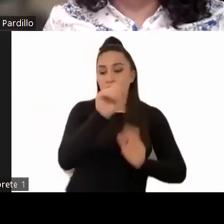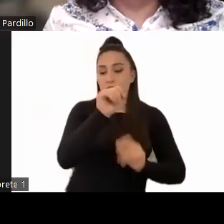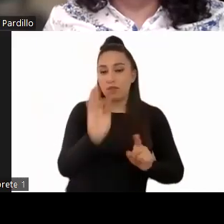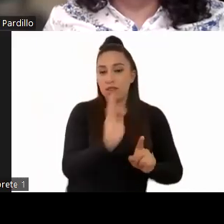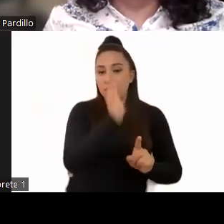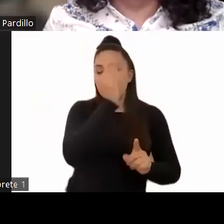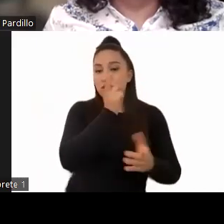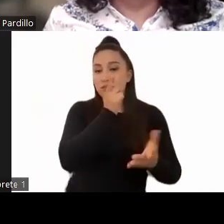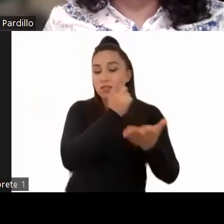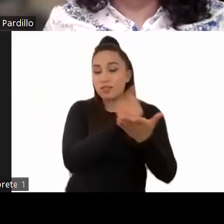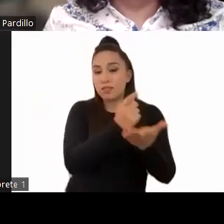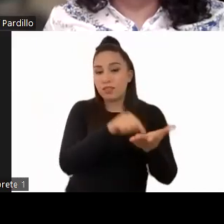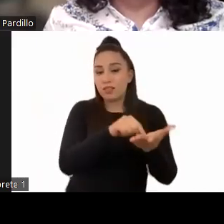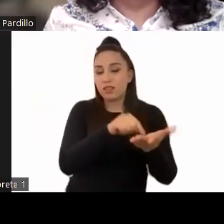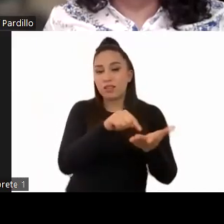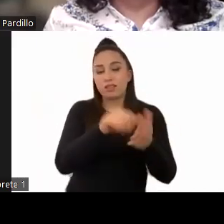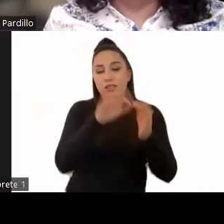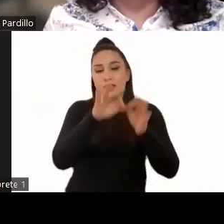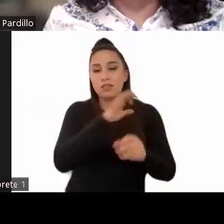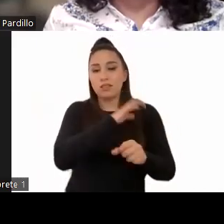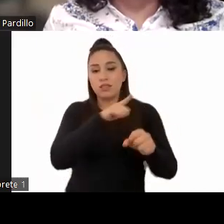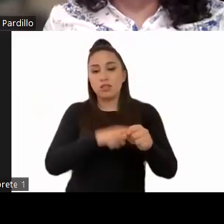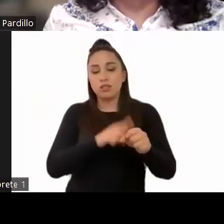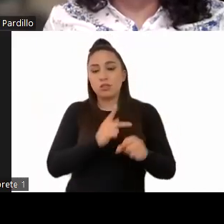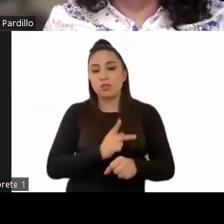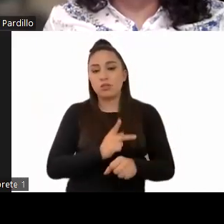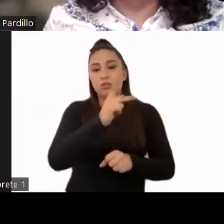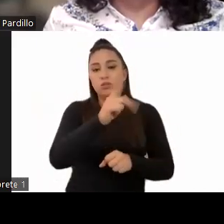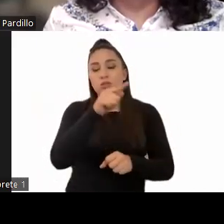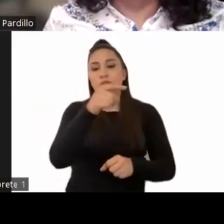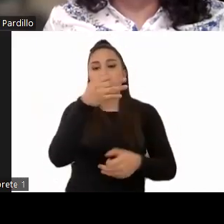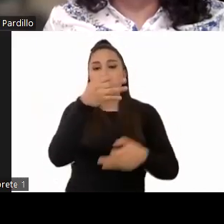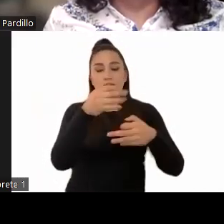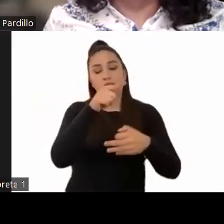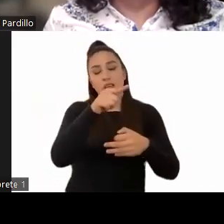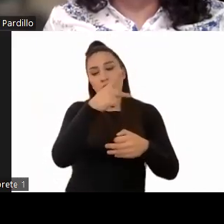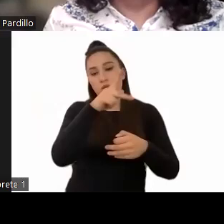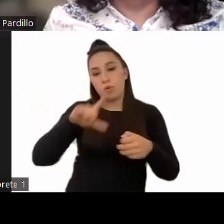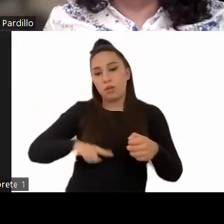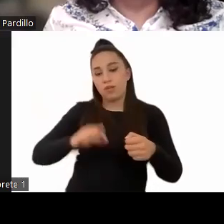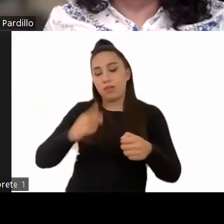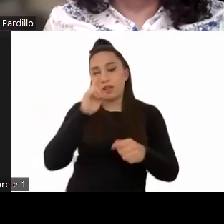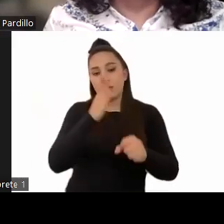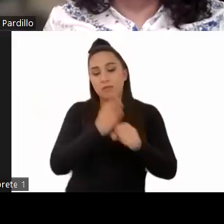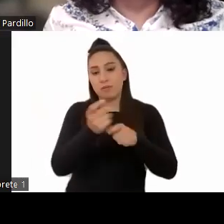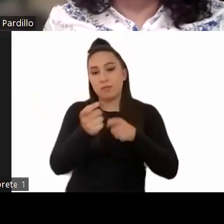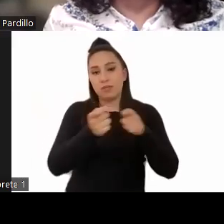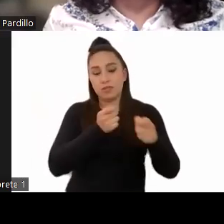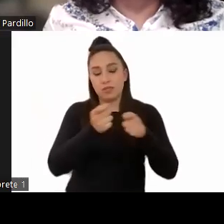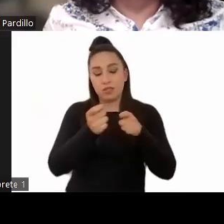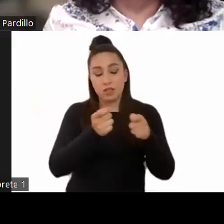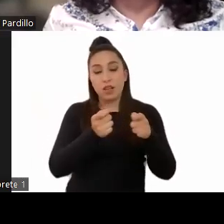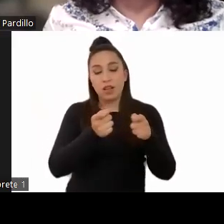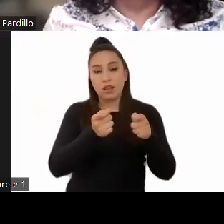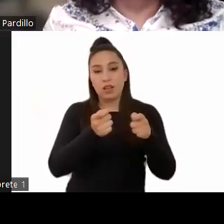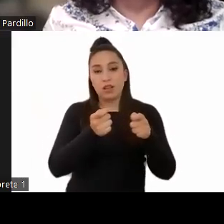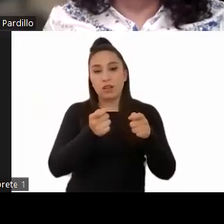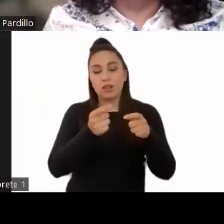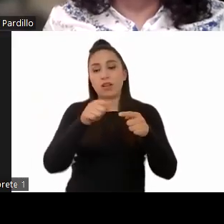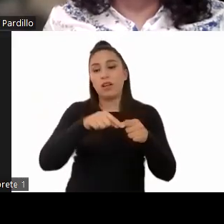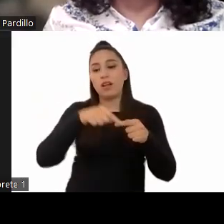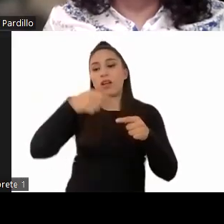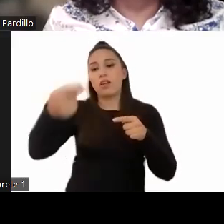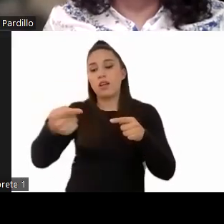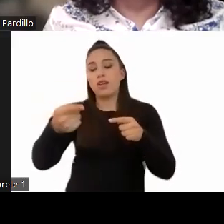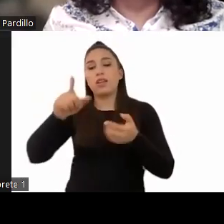que esto es exclusivamente de la Autoridad Judicial Federal, a petición de la Autoridad Federal que faculte la